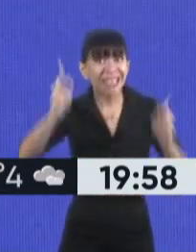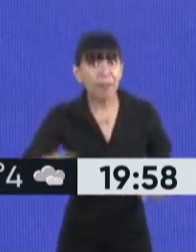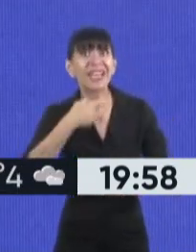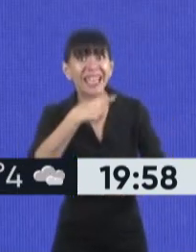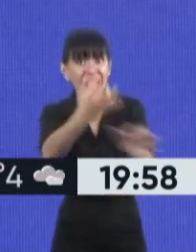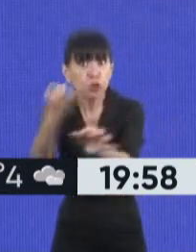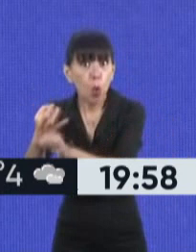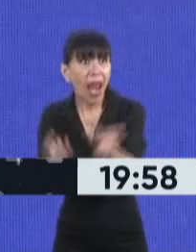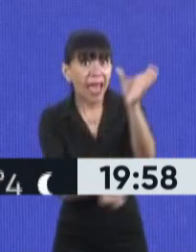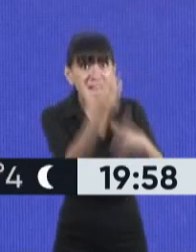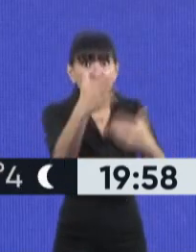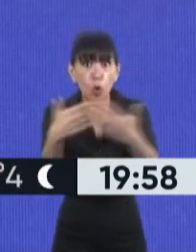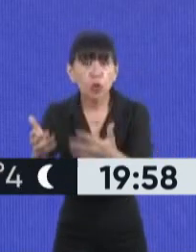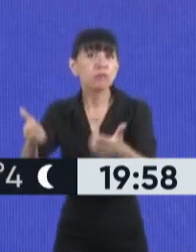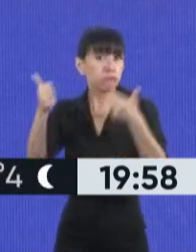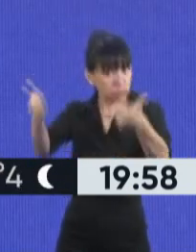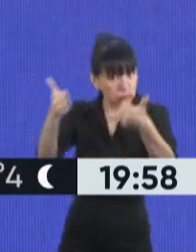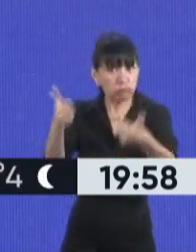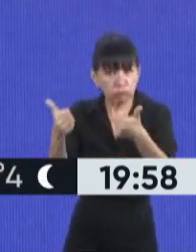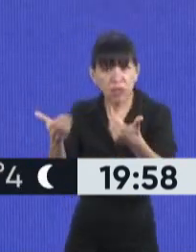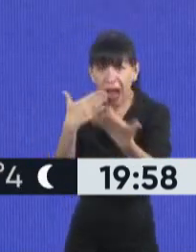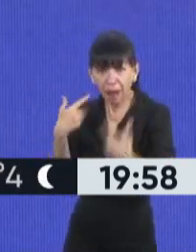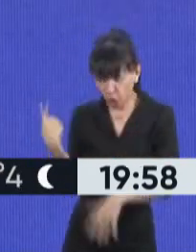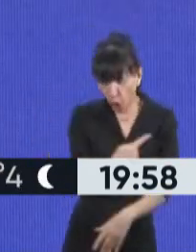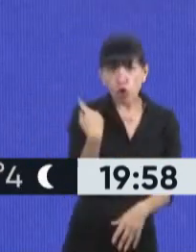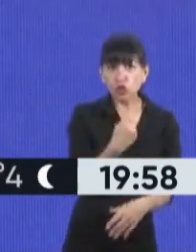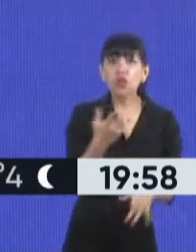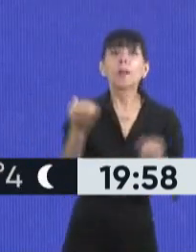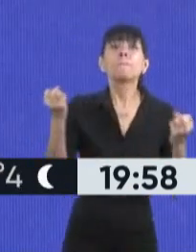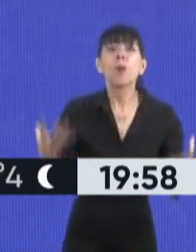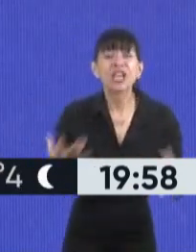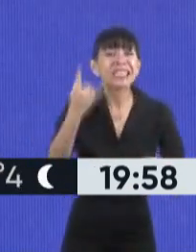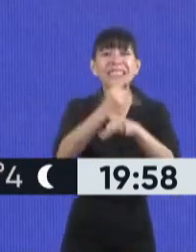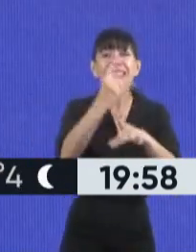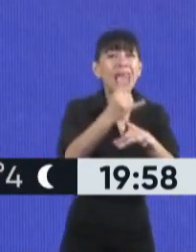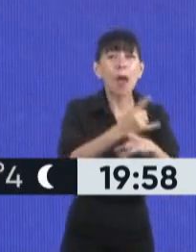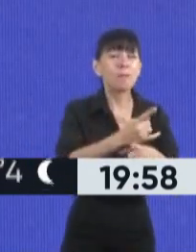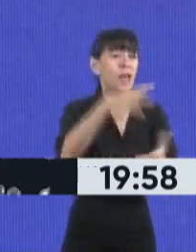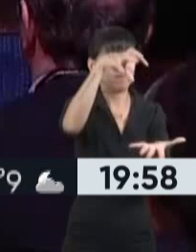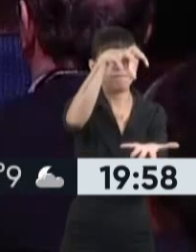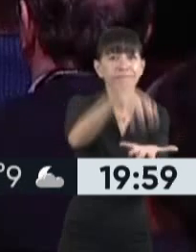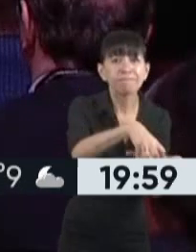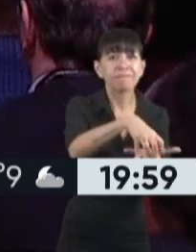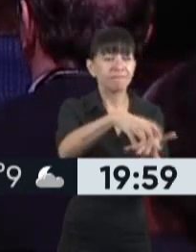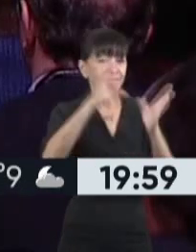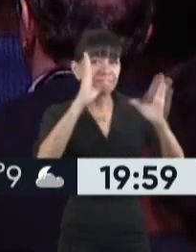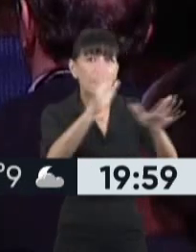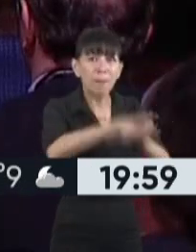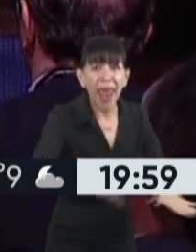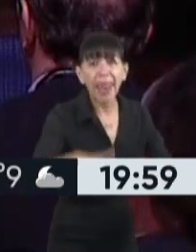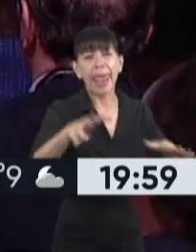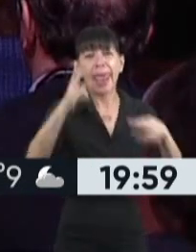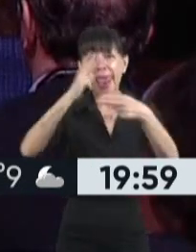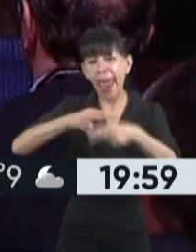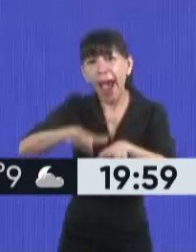con nosotros, ¿eh? Hablen con nosotros, porque los que construyen centros de atención infantil, jardines de